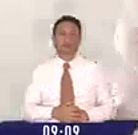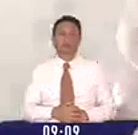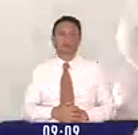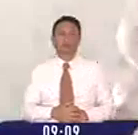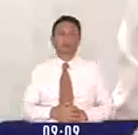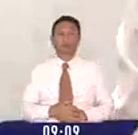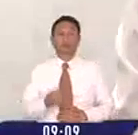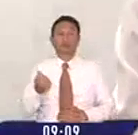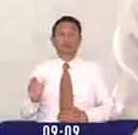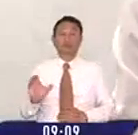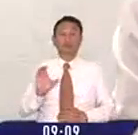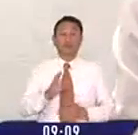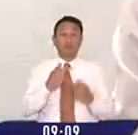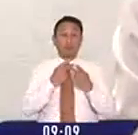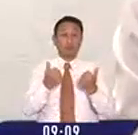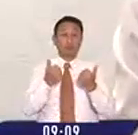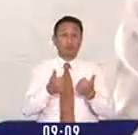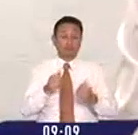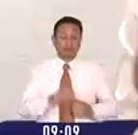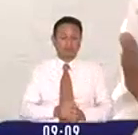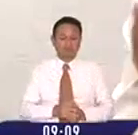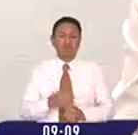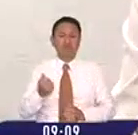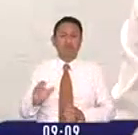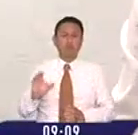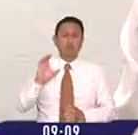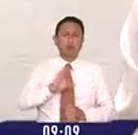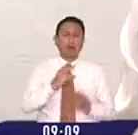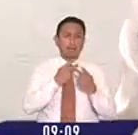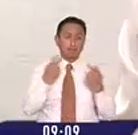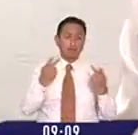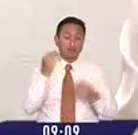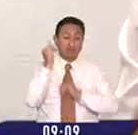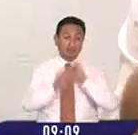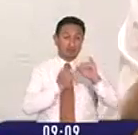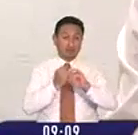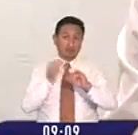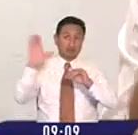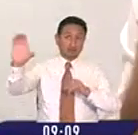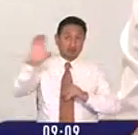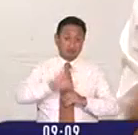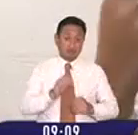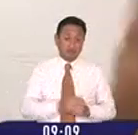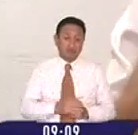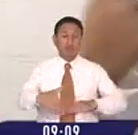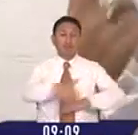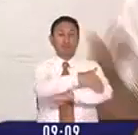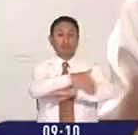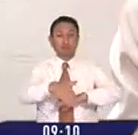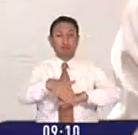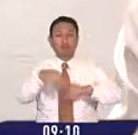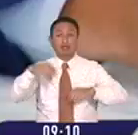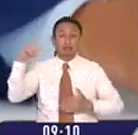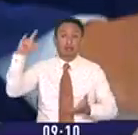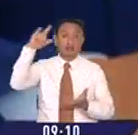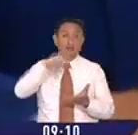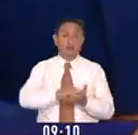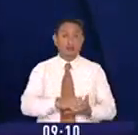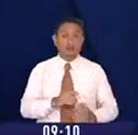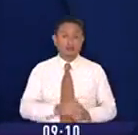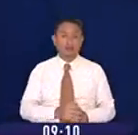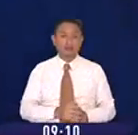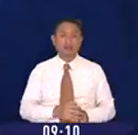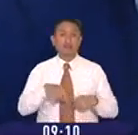Inversión pública eficiente. La inversión pública atrae la inversión extranjera, inversión en carreteras, puertos, aeropuertos. Un